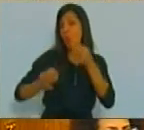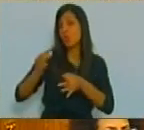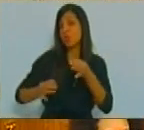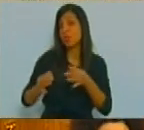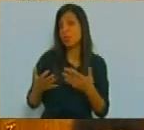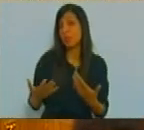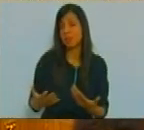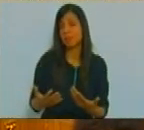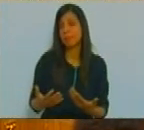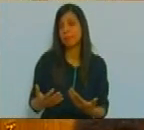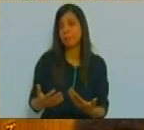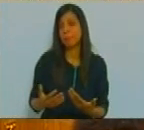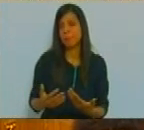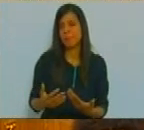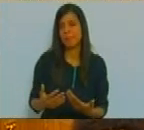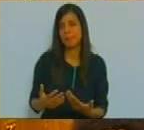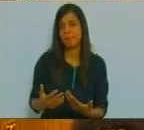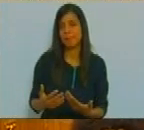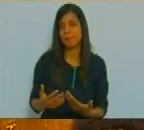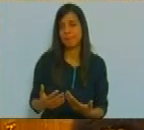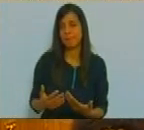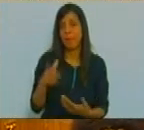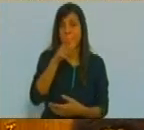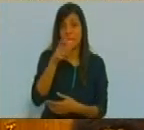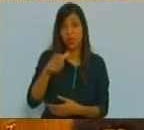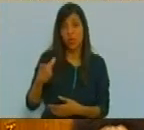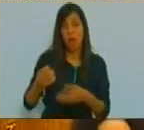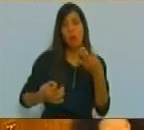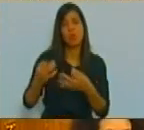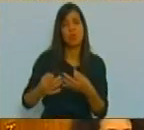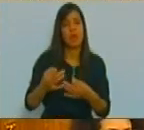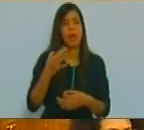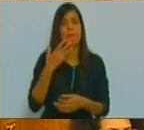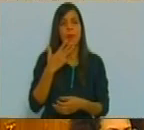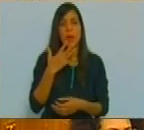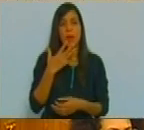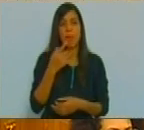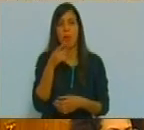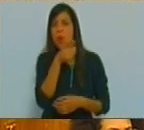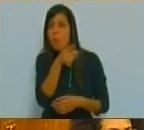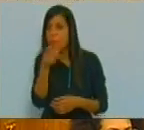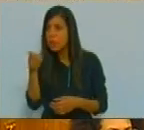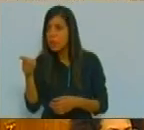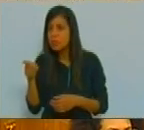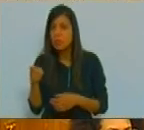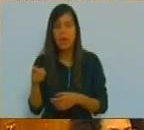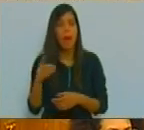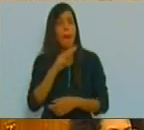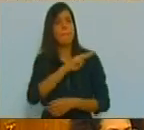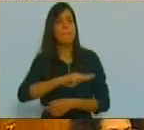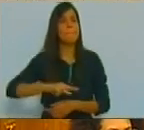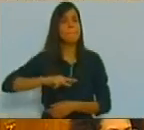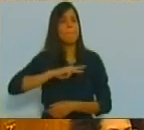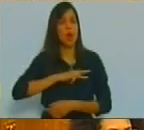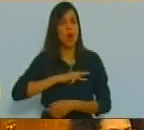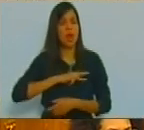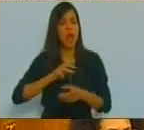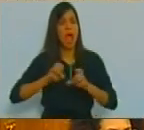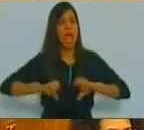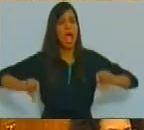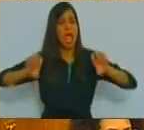no sepamos nada acerca de su comportamiento ético porque díganme qué